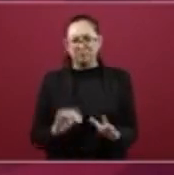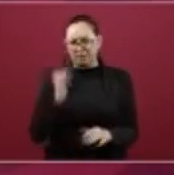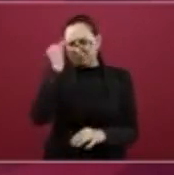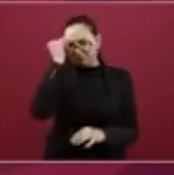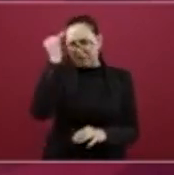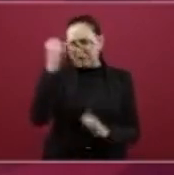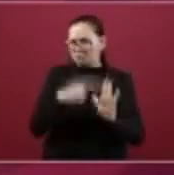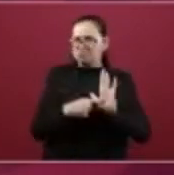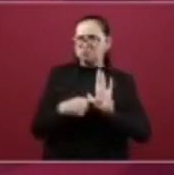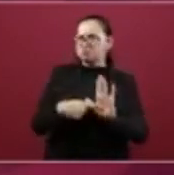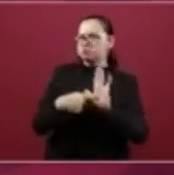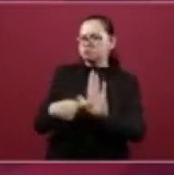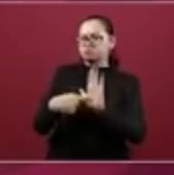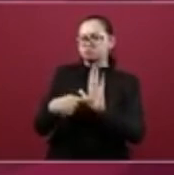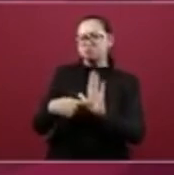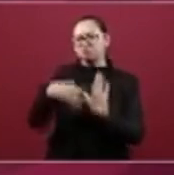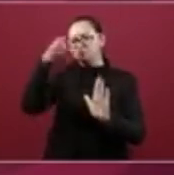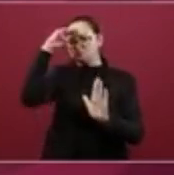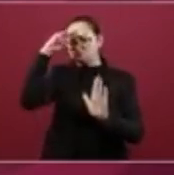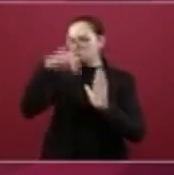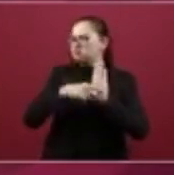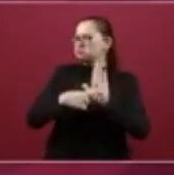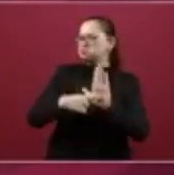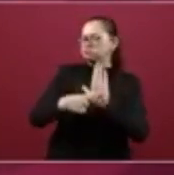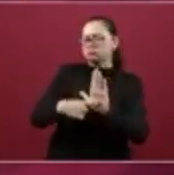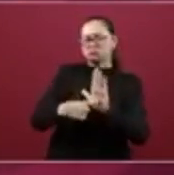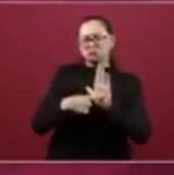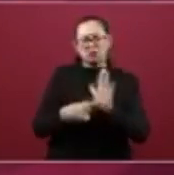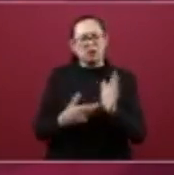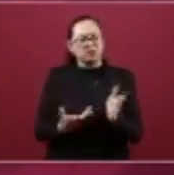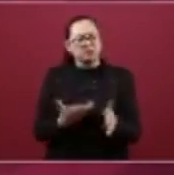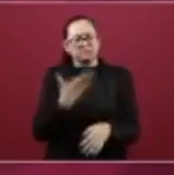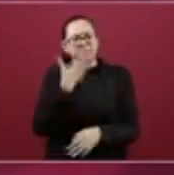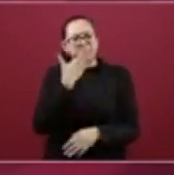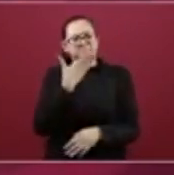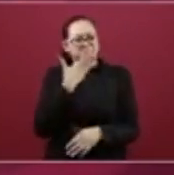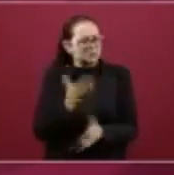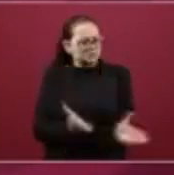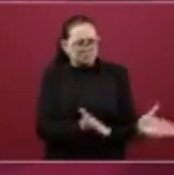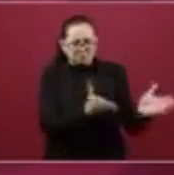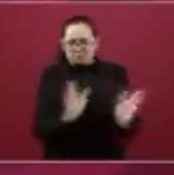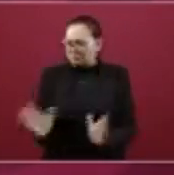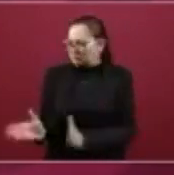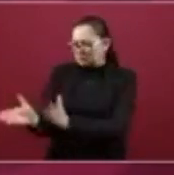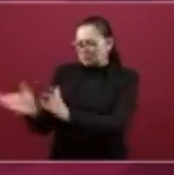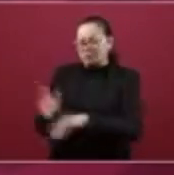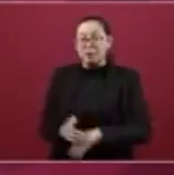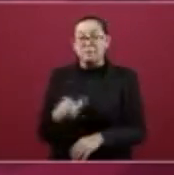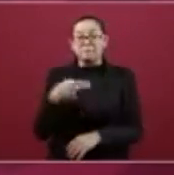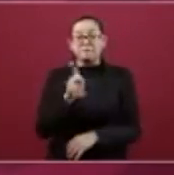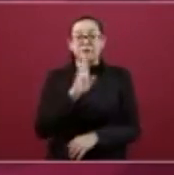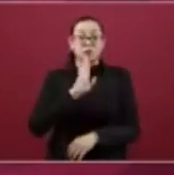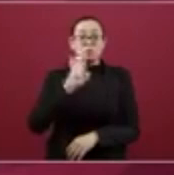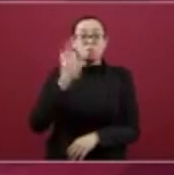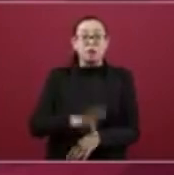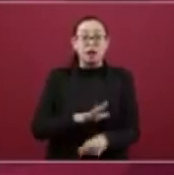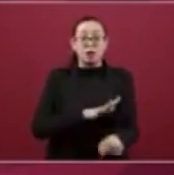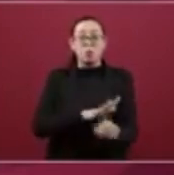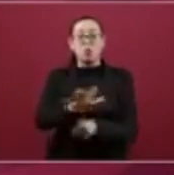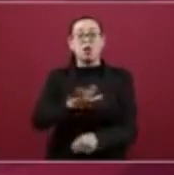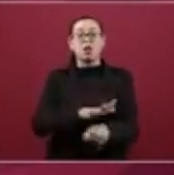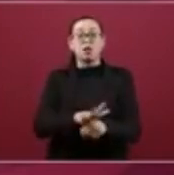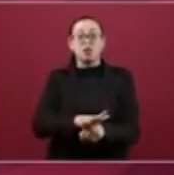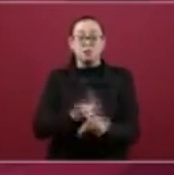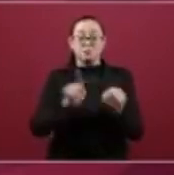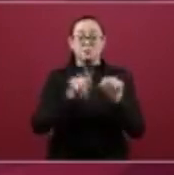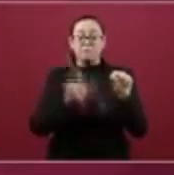ideología, su forma de pensar. Lo que está mal es de que el Estado tenga que